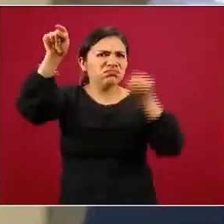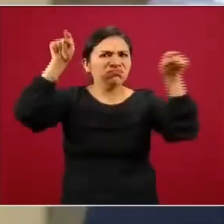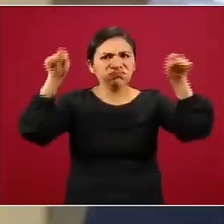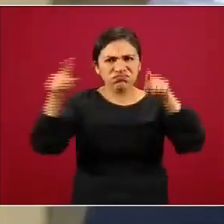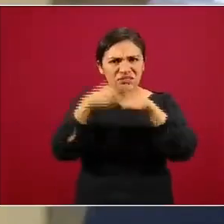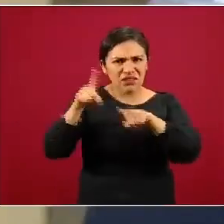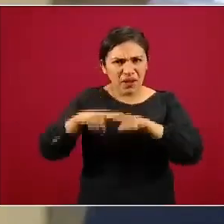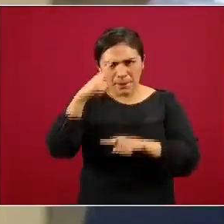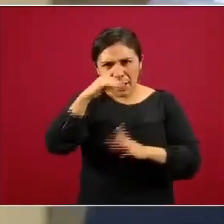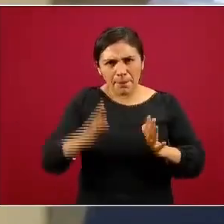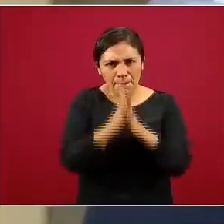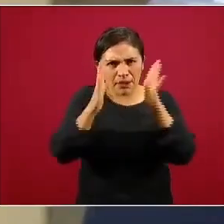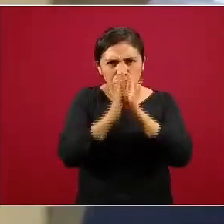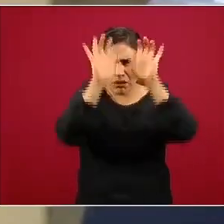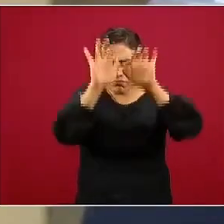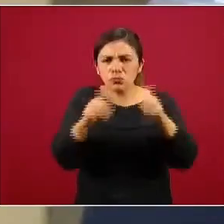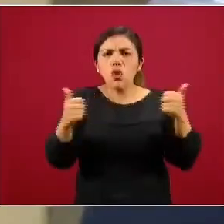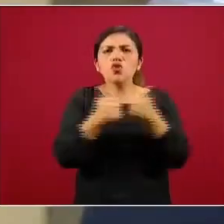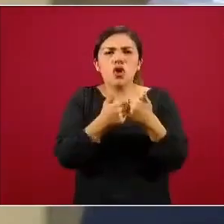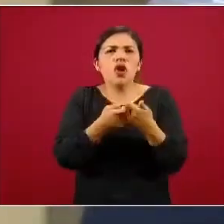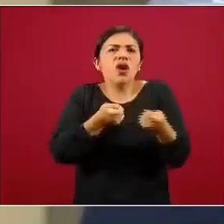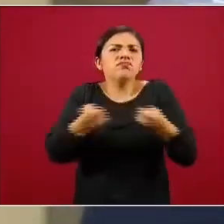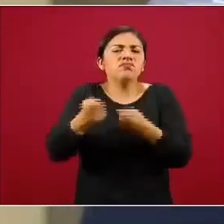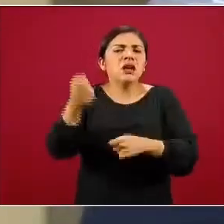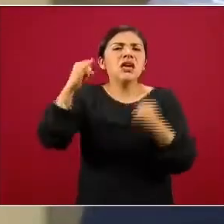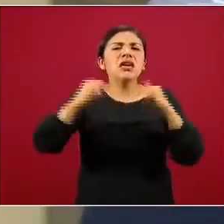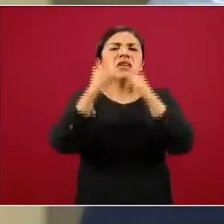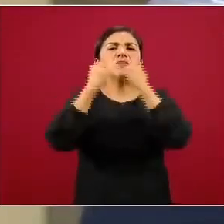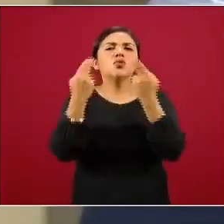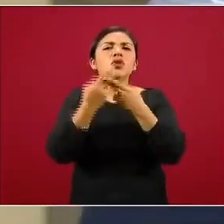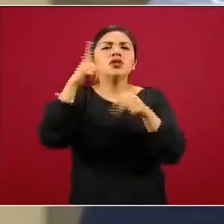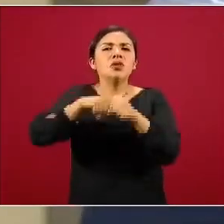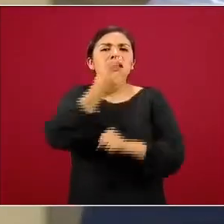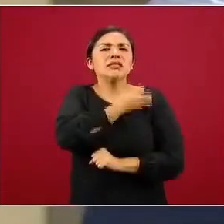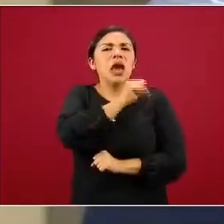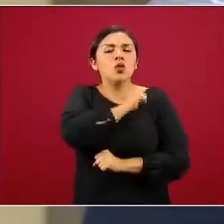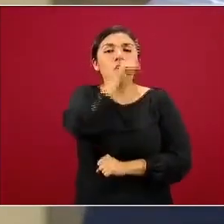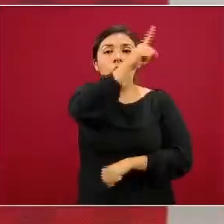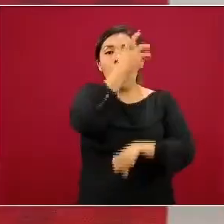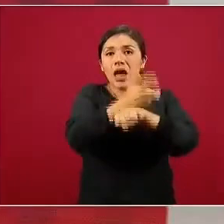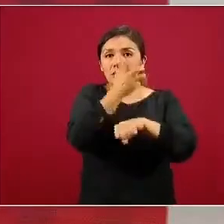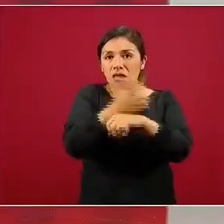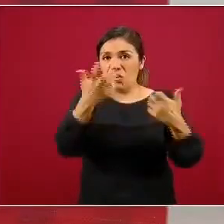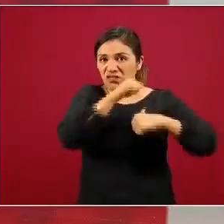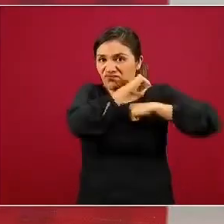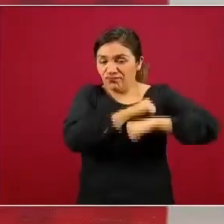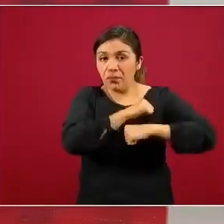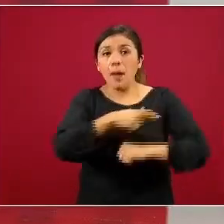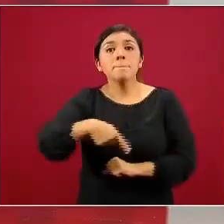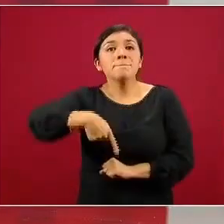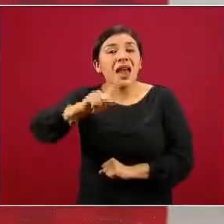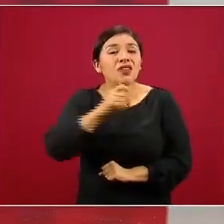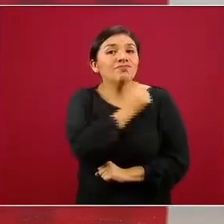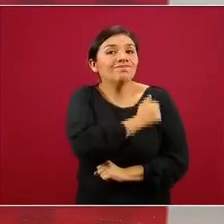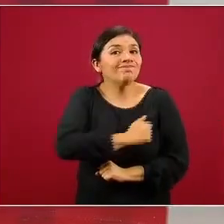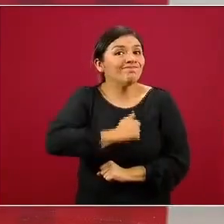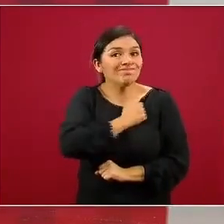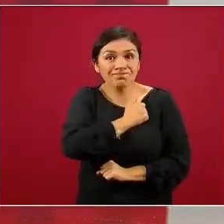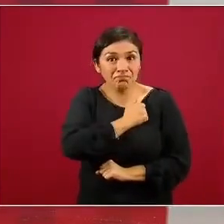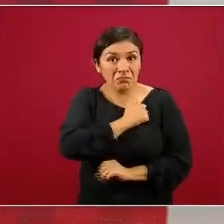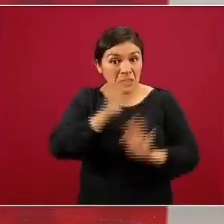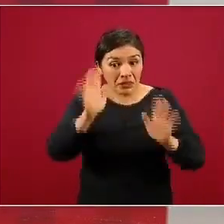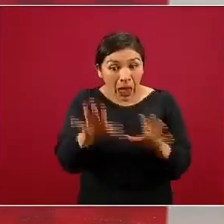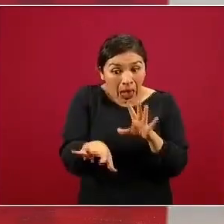participaron. Este ensayo lo condujo los Institutos Nacionales de Salud de Estados Unidos. Desafortunadamente no